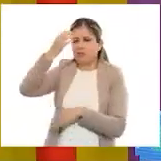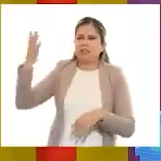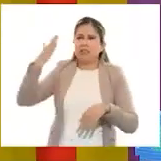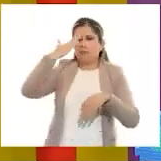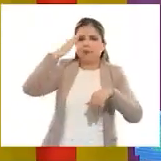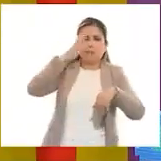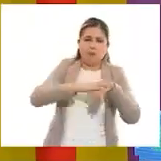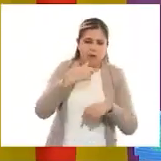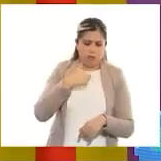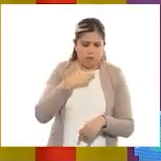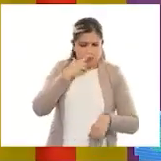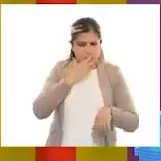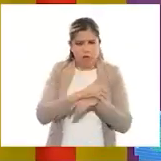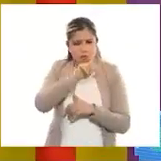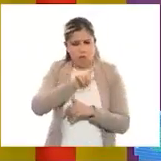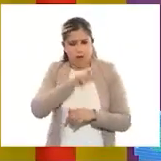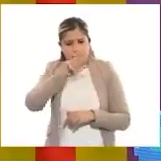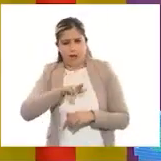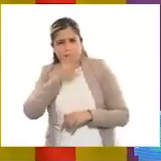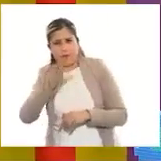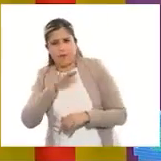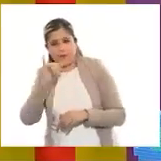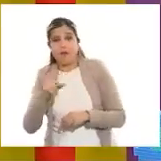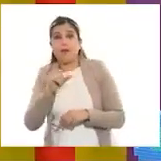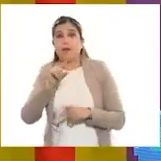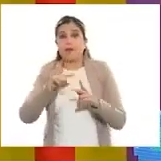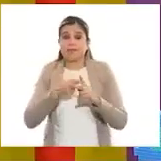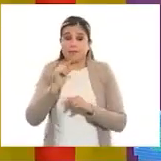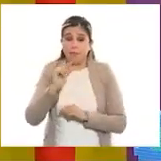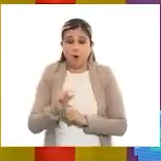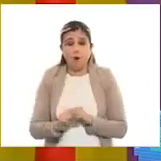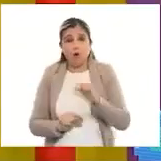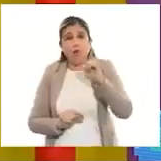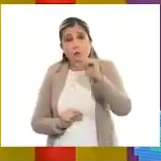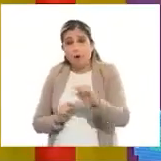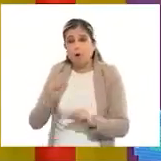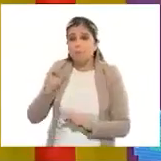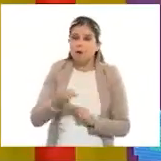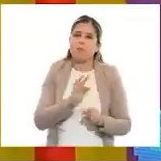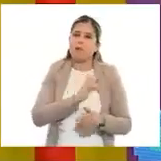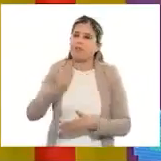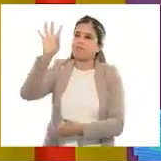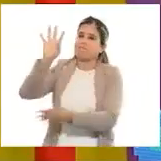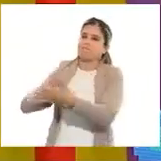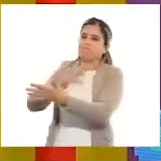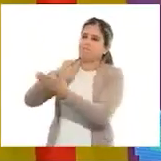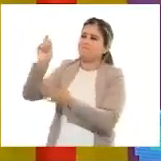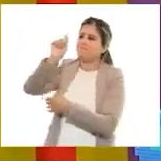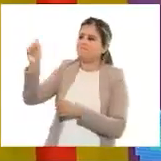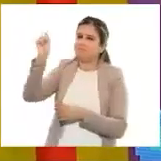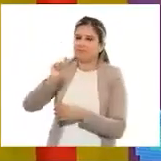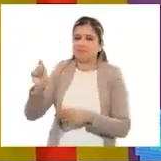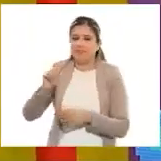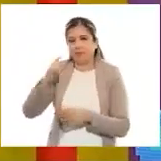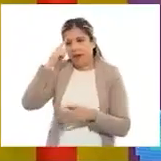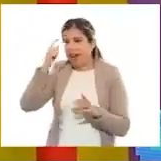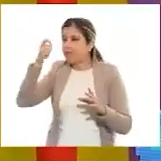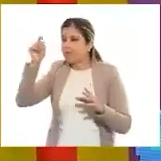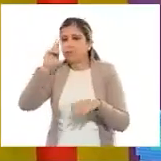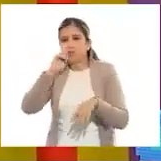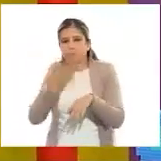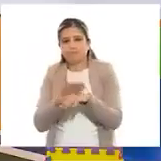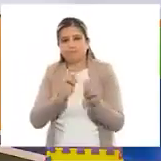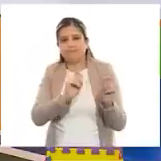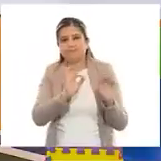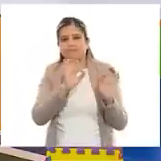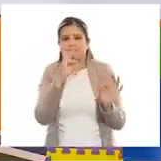Sin embargo, cuando estamos empezando poco a poco, podemos basarnos en él y estar vigilando que las responsabilidades se vayan